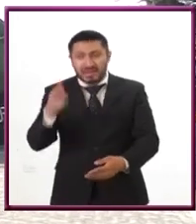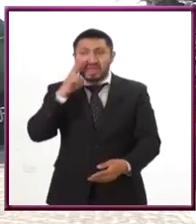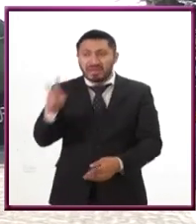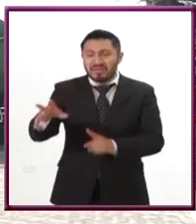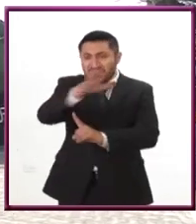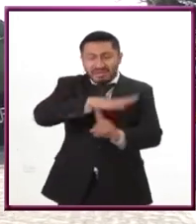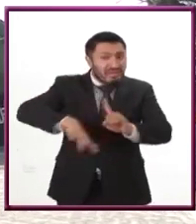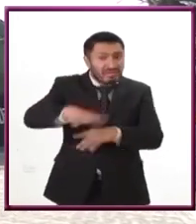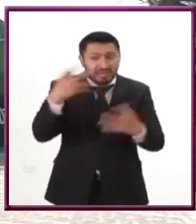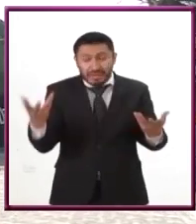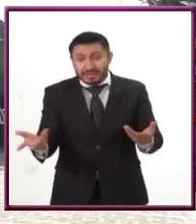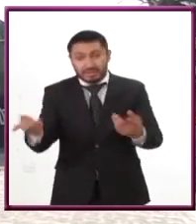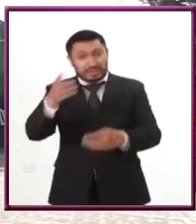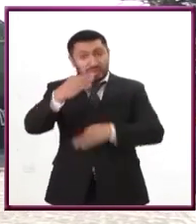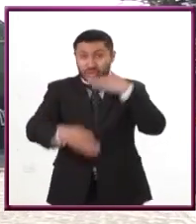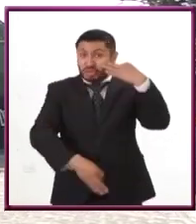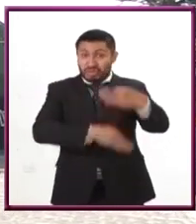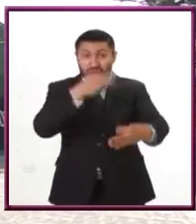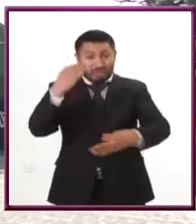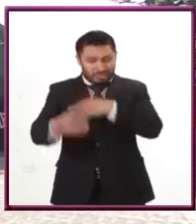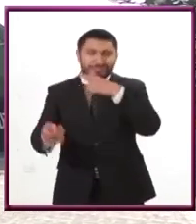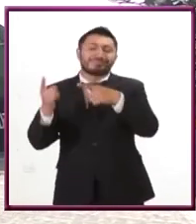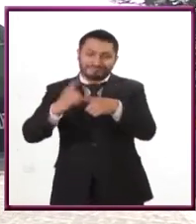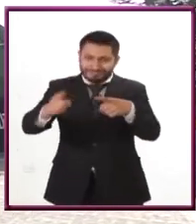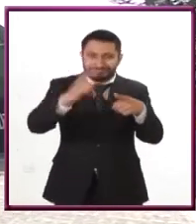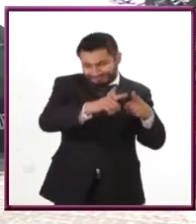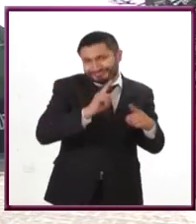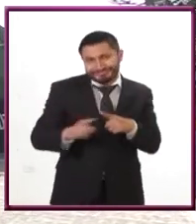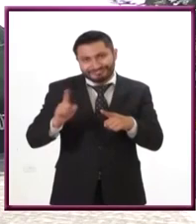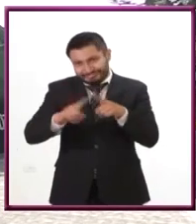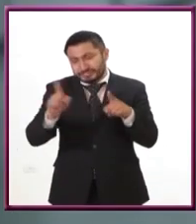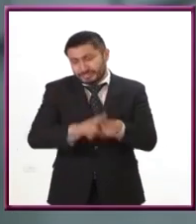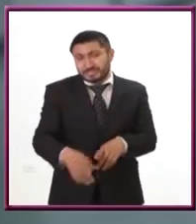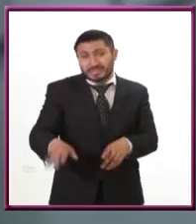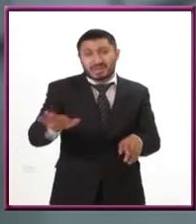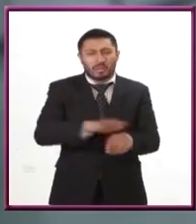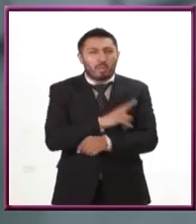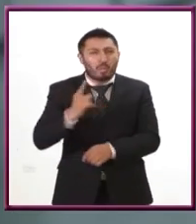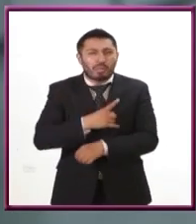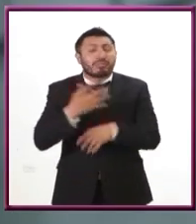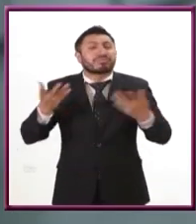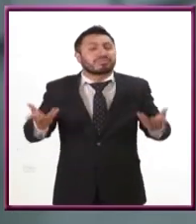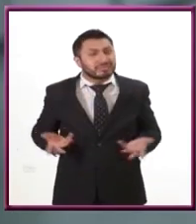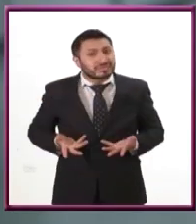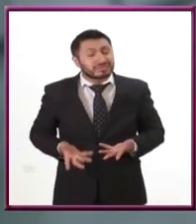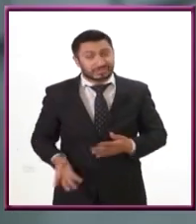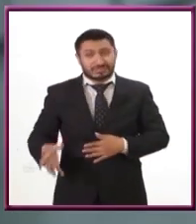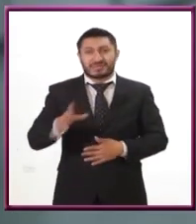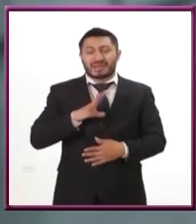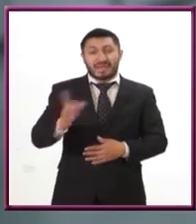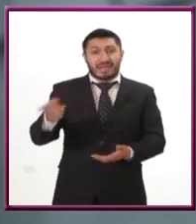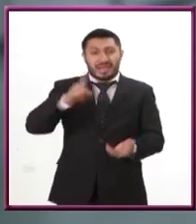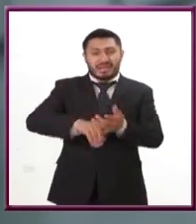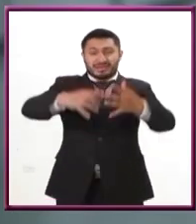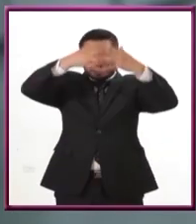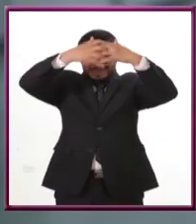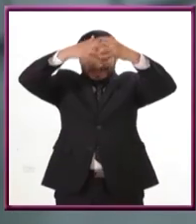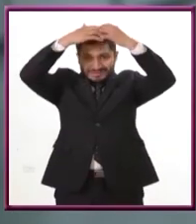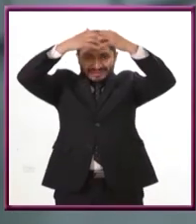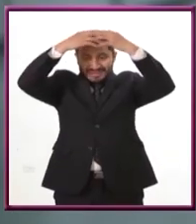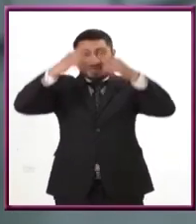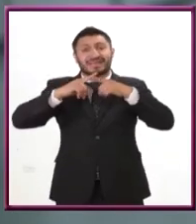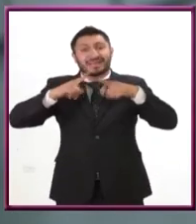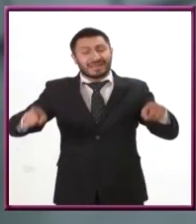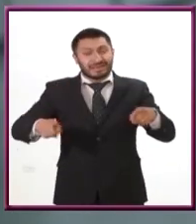de percibir este mundo. No todos lo hacemos de la misma manera. ¿Y sabes por qué? Porque tenemos cerebros